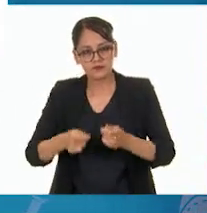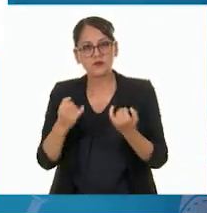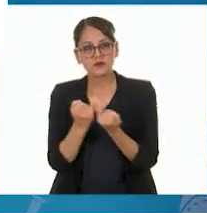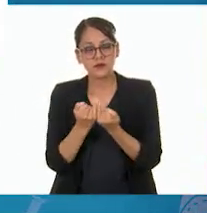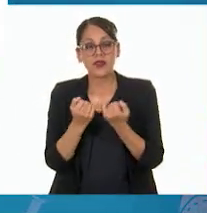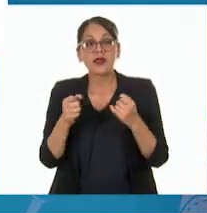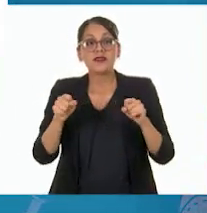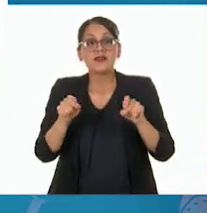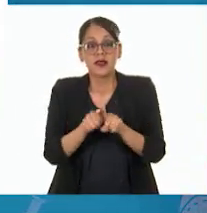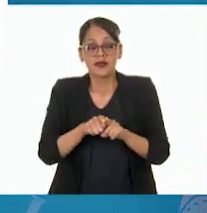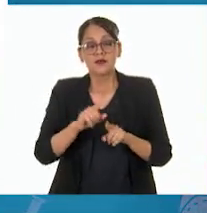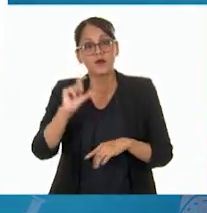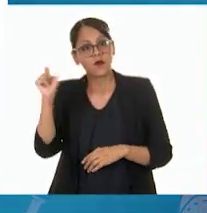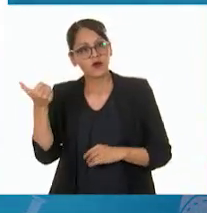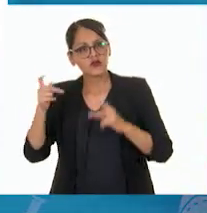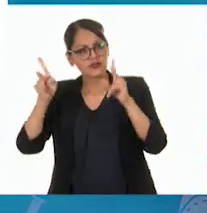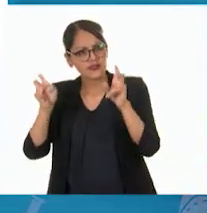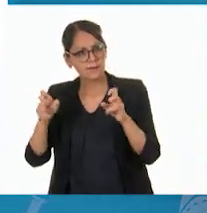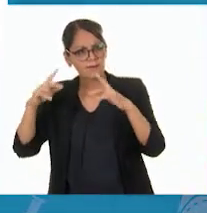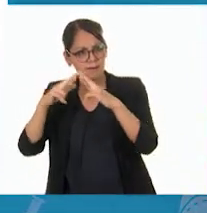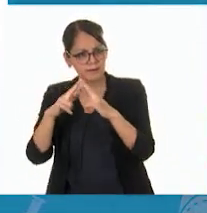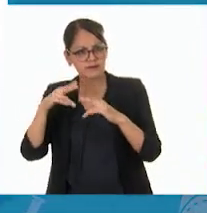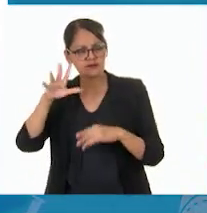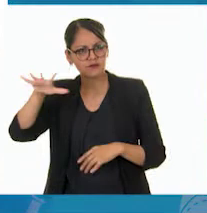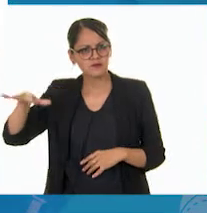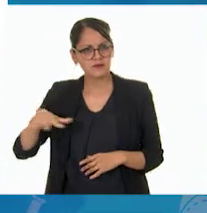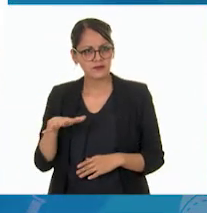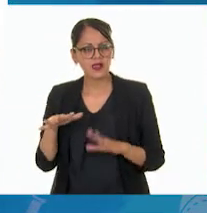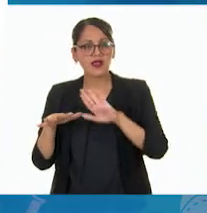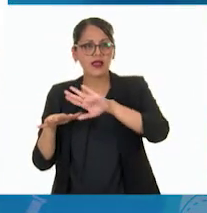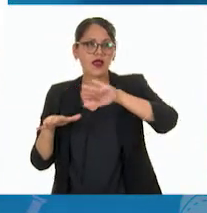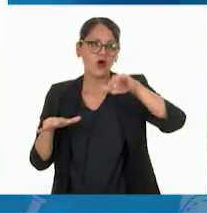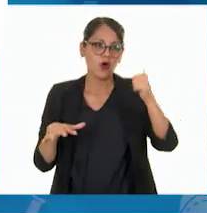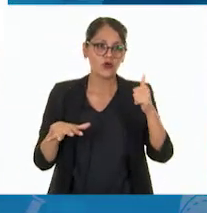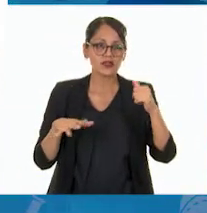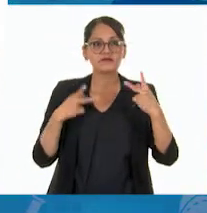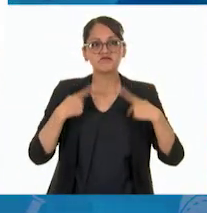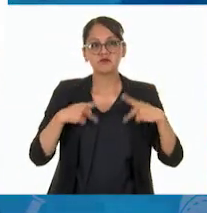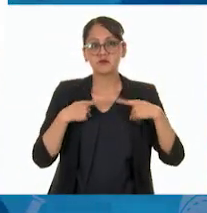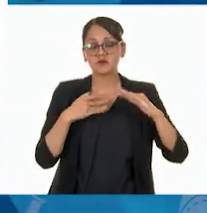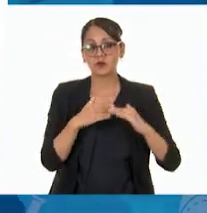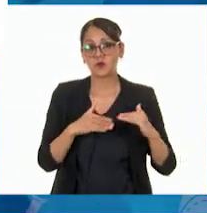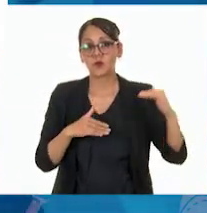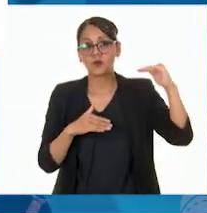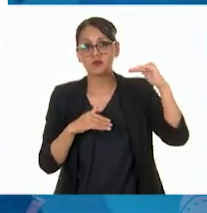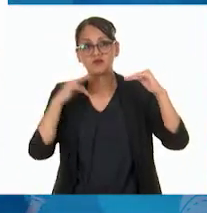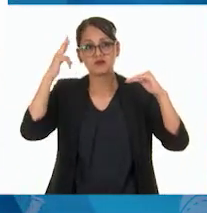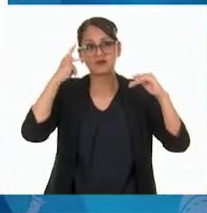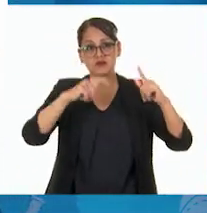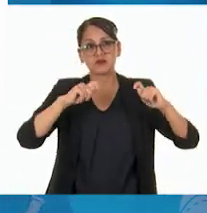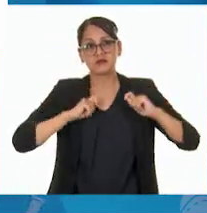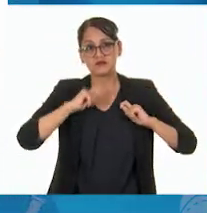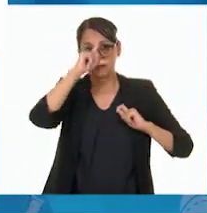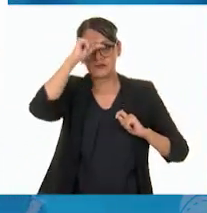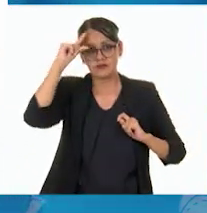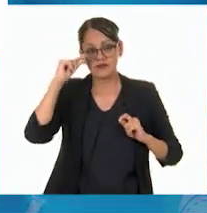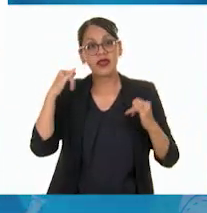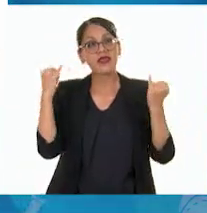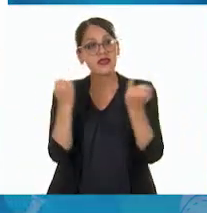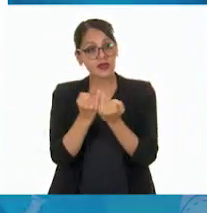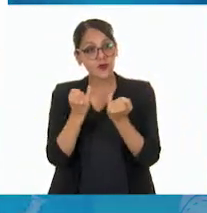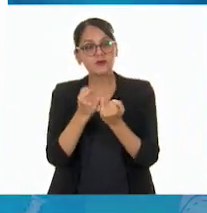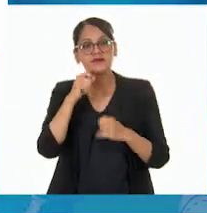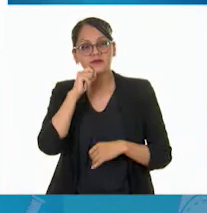además de atender asuntos religiosos, solían ser los altos funcionarios de la corona. Incluso llegaron